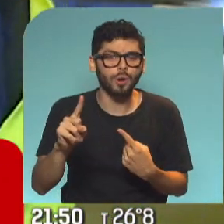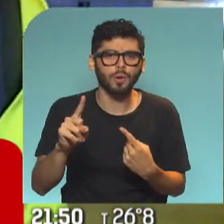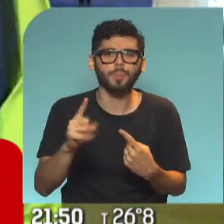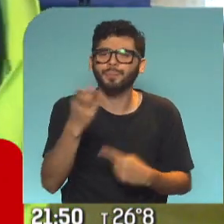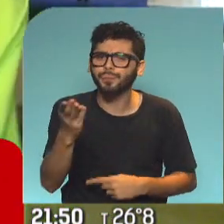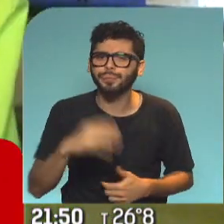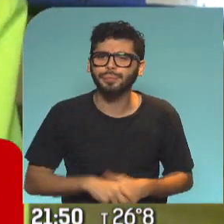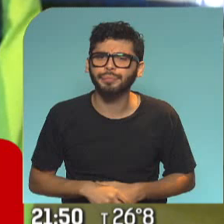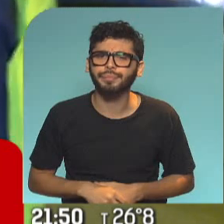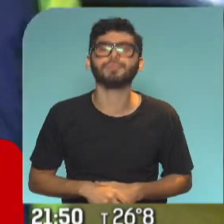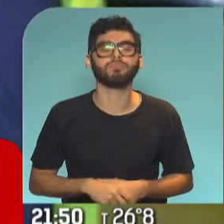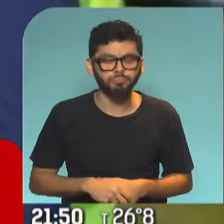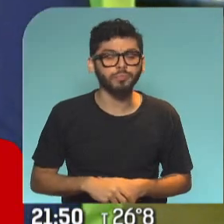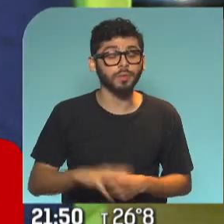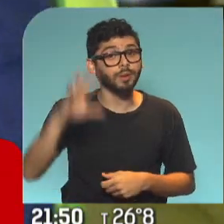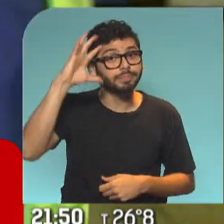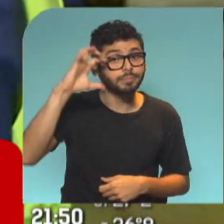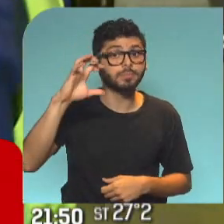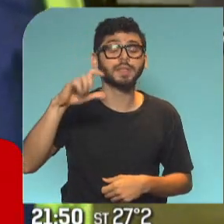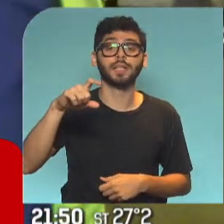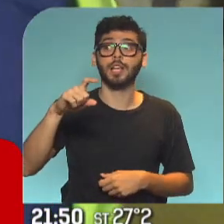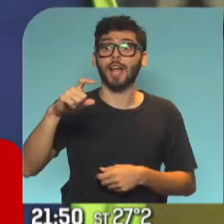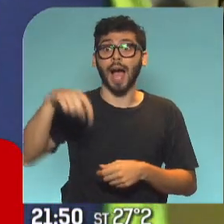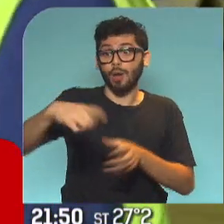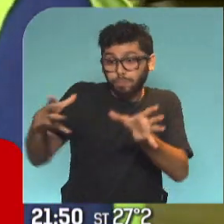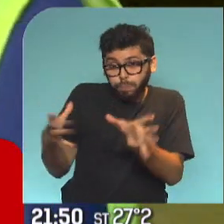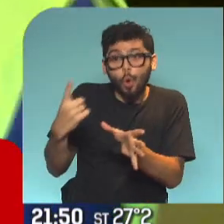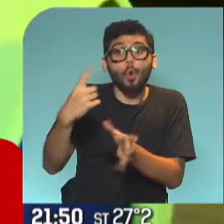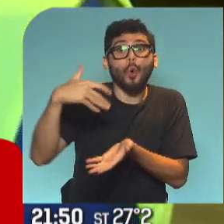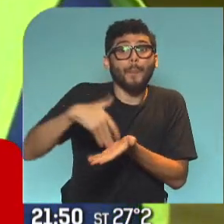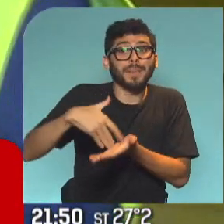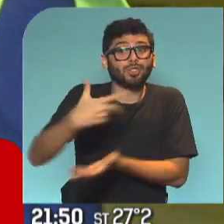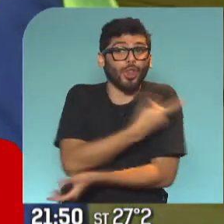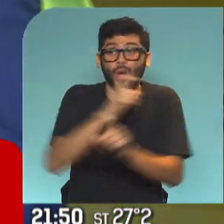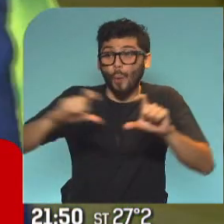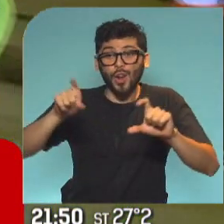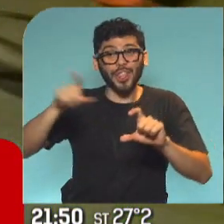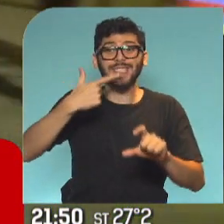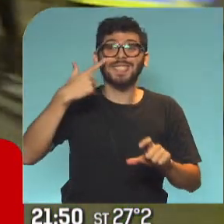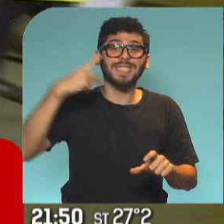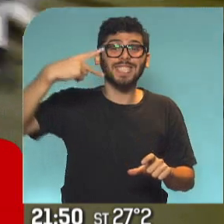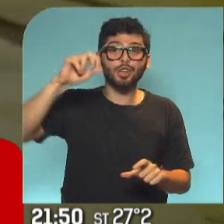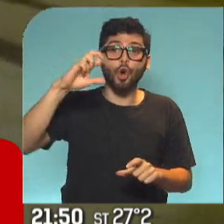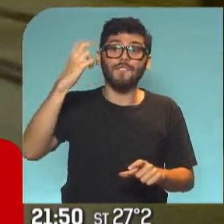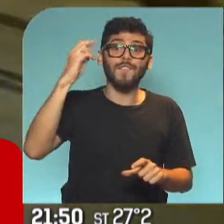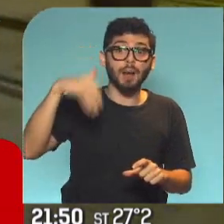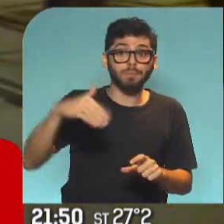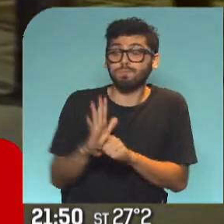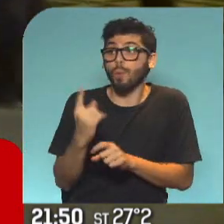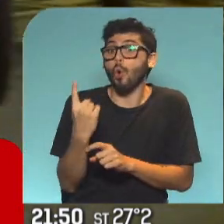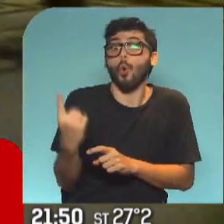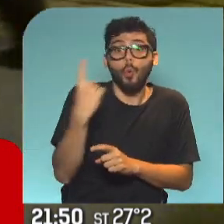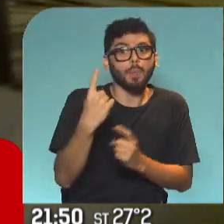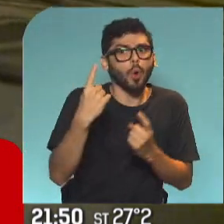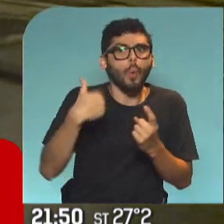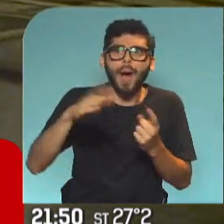Sí. Remarquemos nuevamente que la llegada de este 1 millón de dosis de Sinopharm podría ser el primer lote de una serie de nuevas compras. Lo anticipabas también